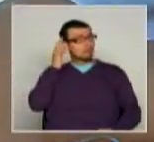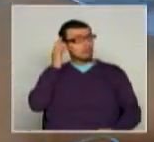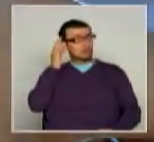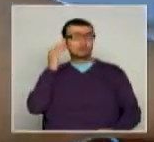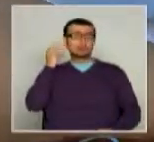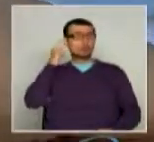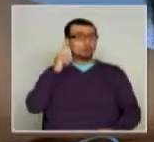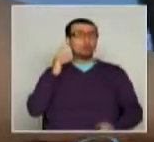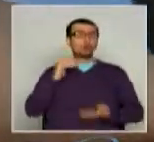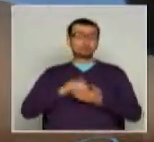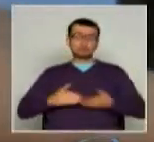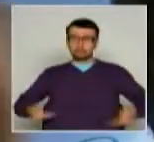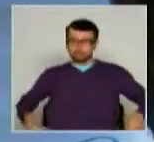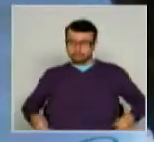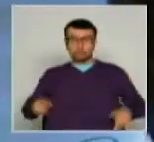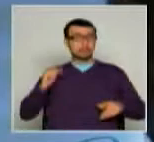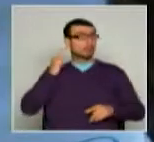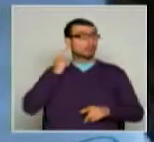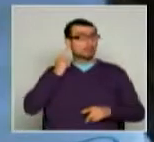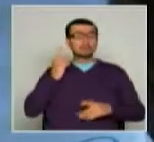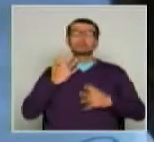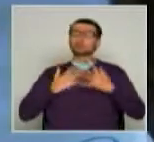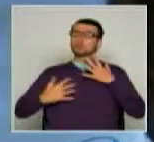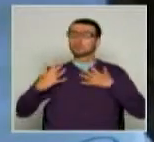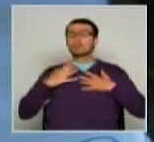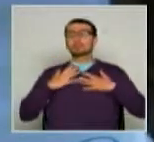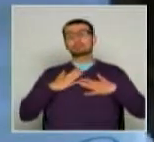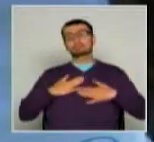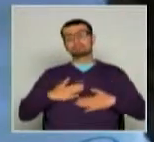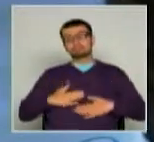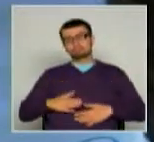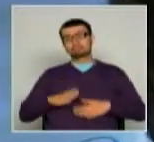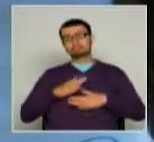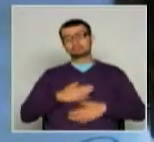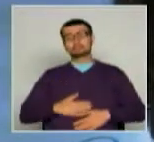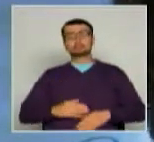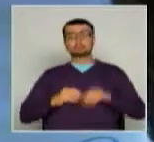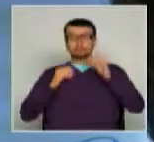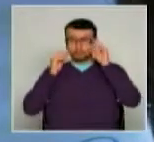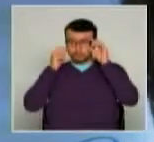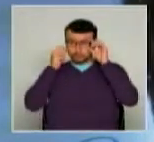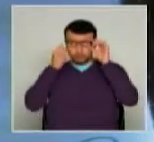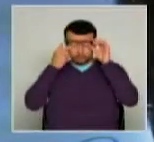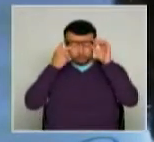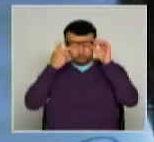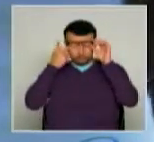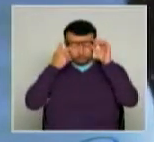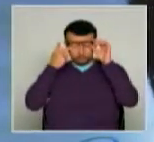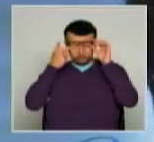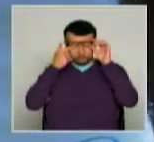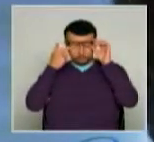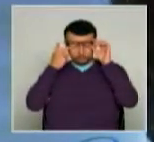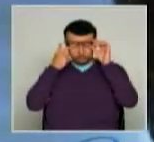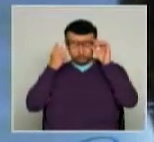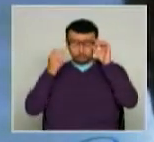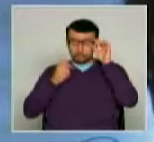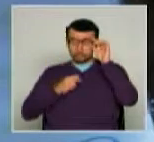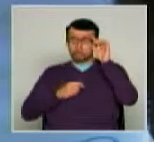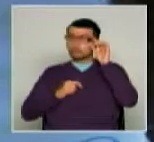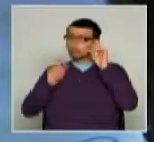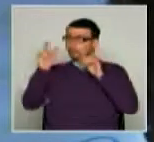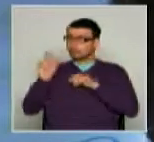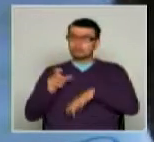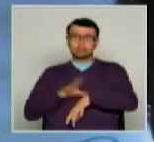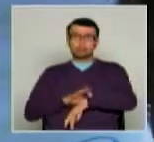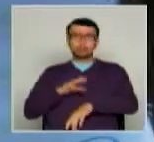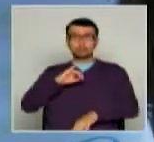y nuevamente un ansiolítico para poder manejar un poquito de esa tensión mental frente al dolor. Como lo decía el doctor Javier ahorita, es muy